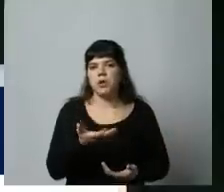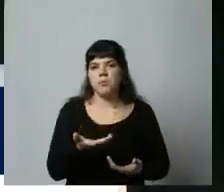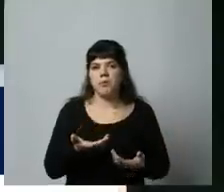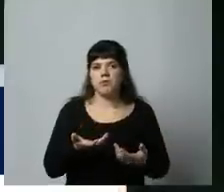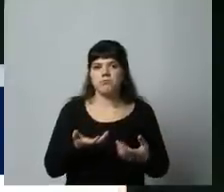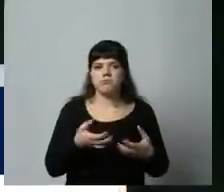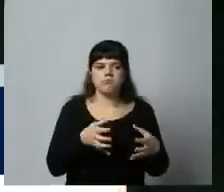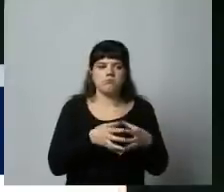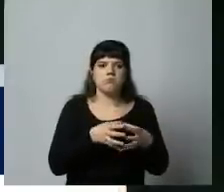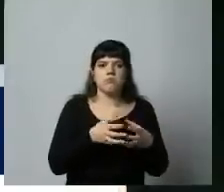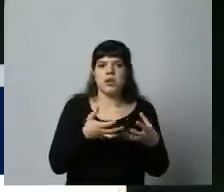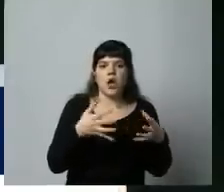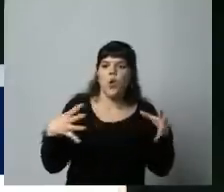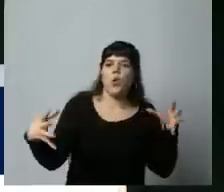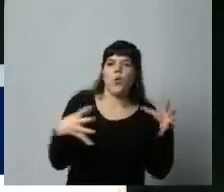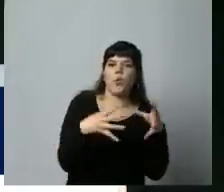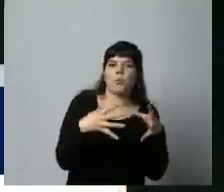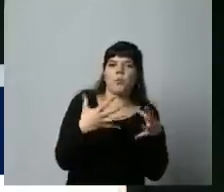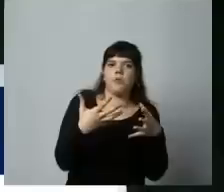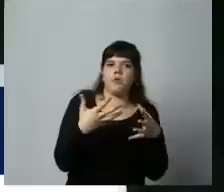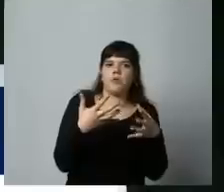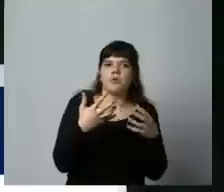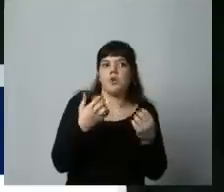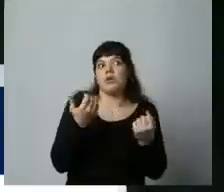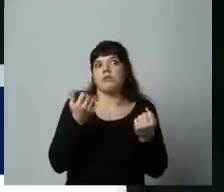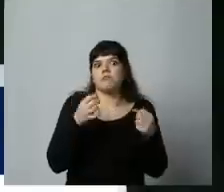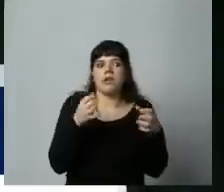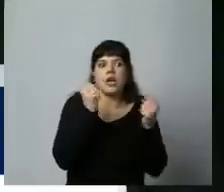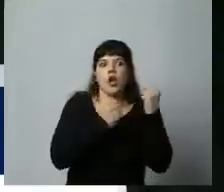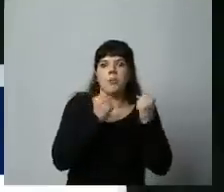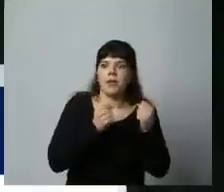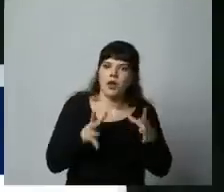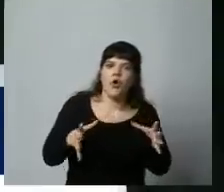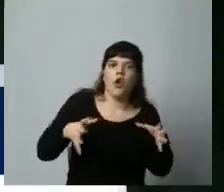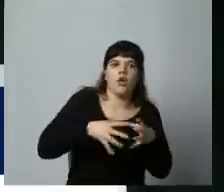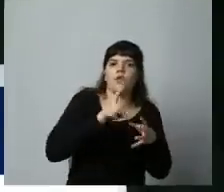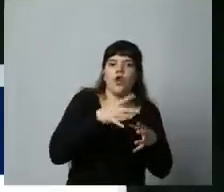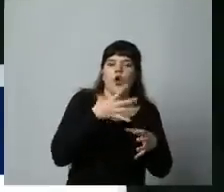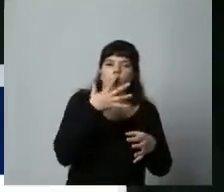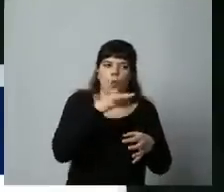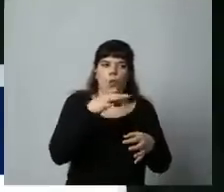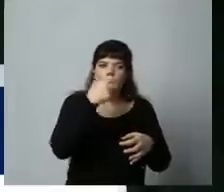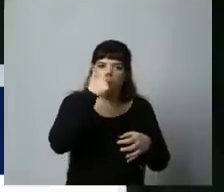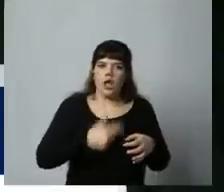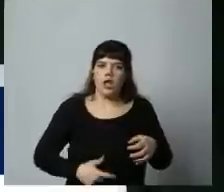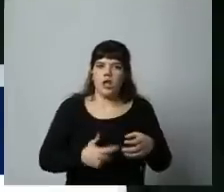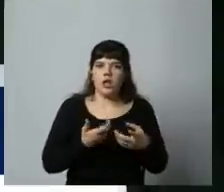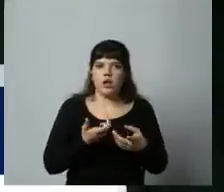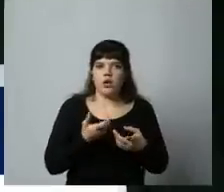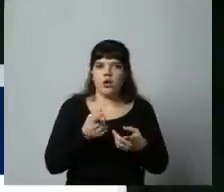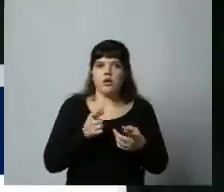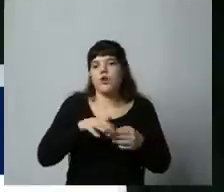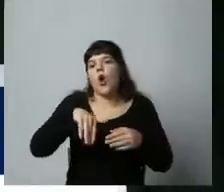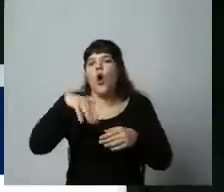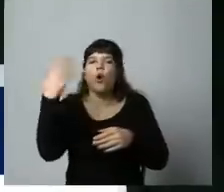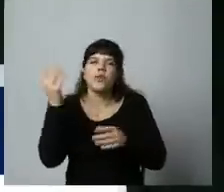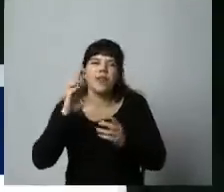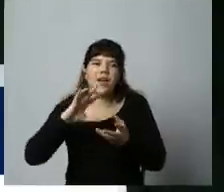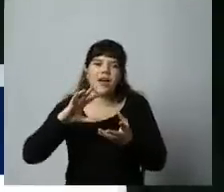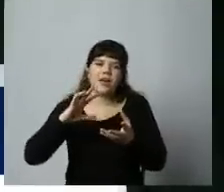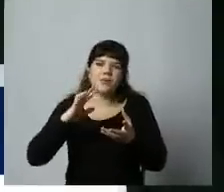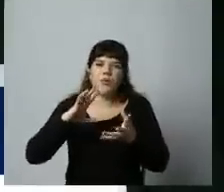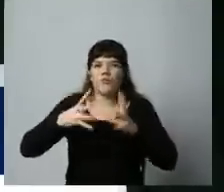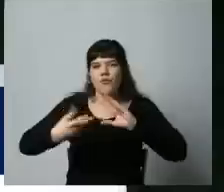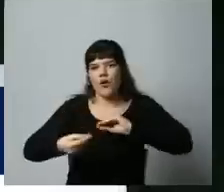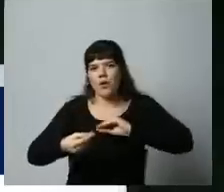cooperativas economías colectivos que que trabajan este digo por por otras formas